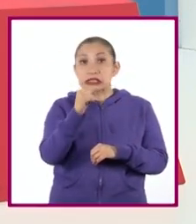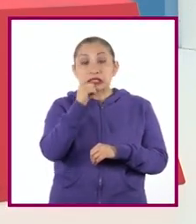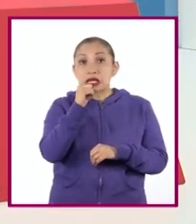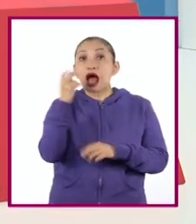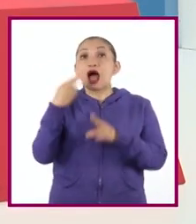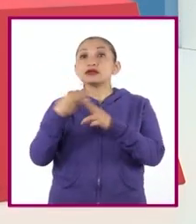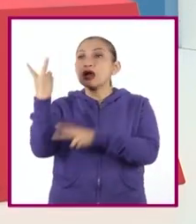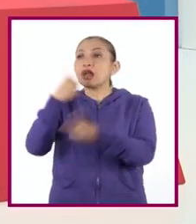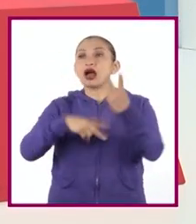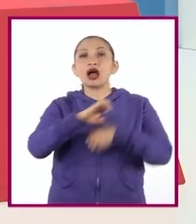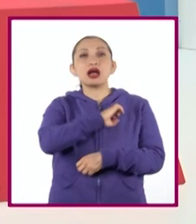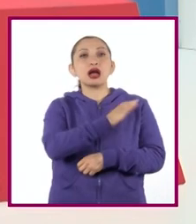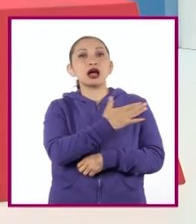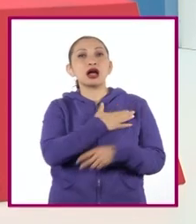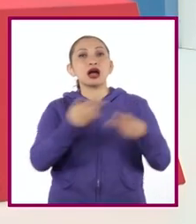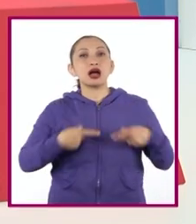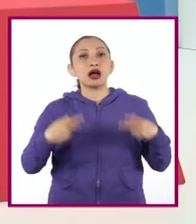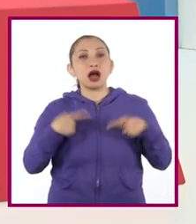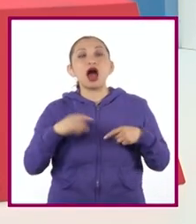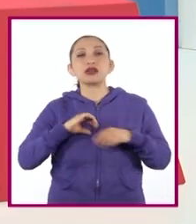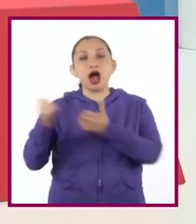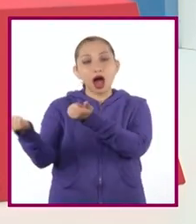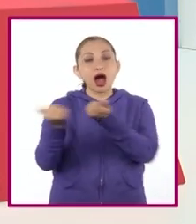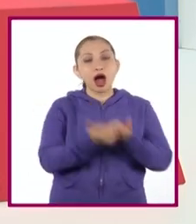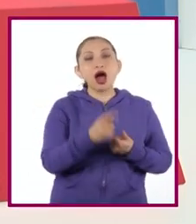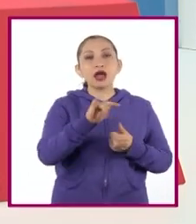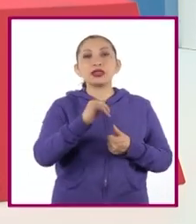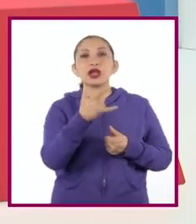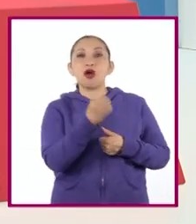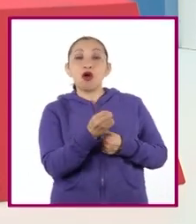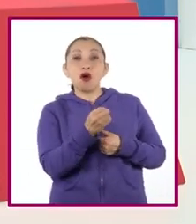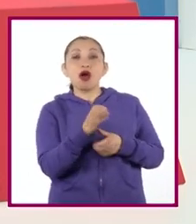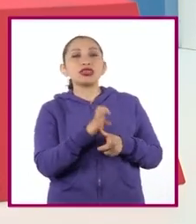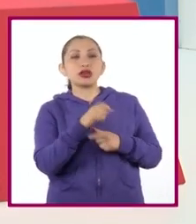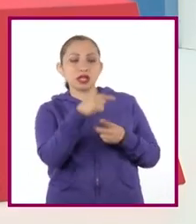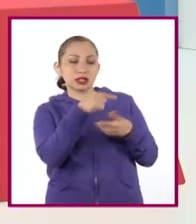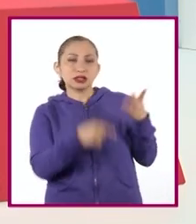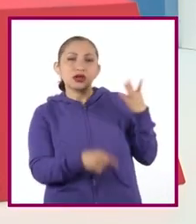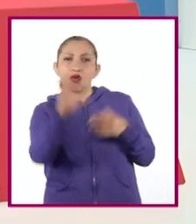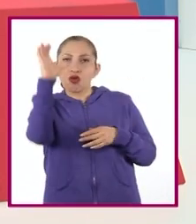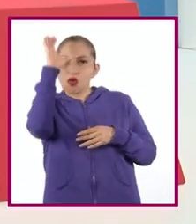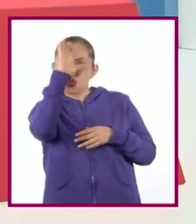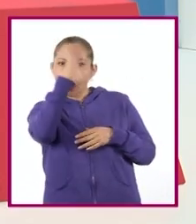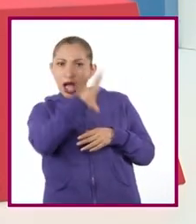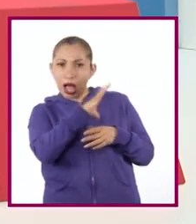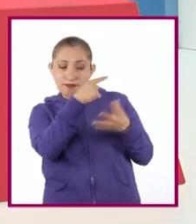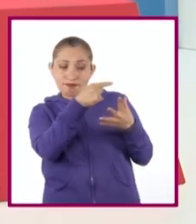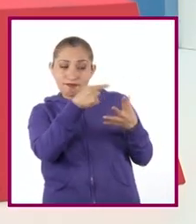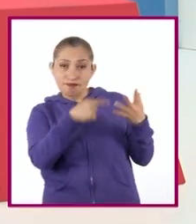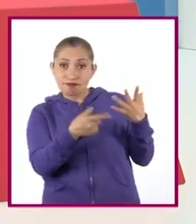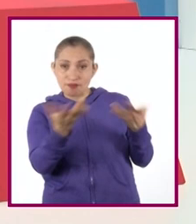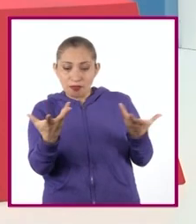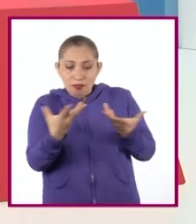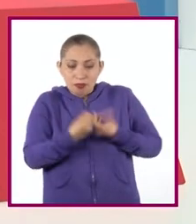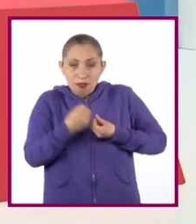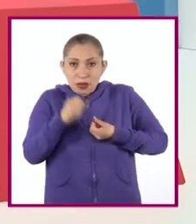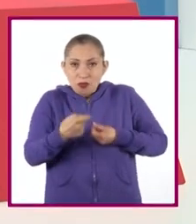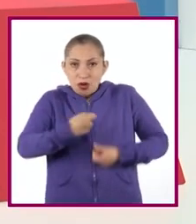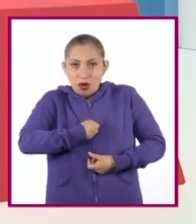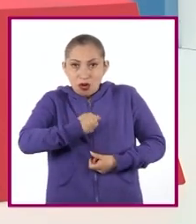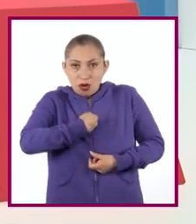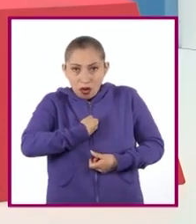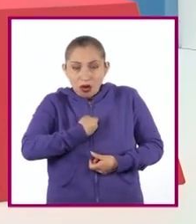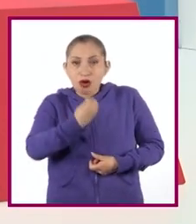los españoles. Como pudieron darse cuenta, los aspectos culturales que hoy nos dan identidad, como